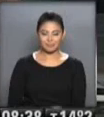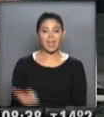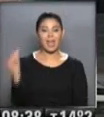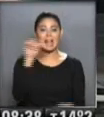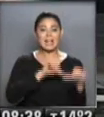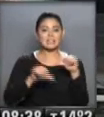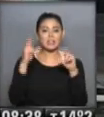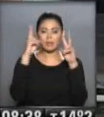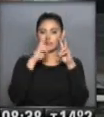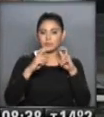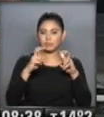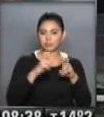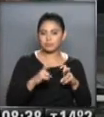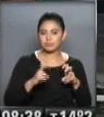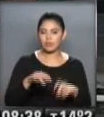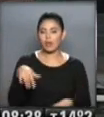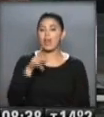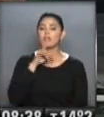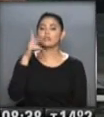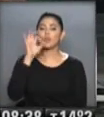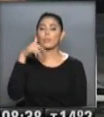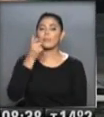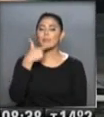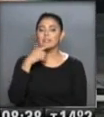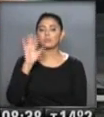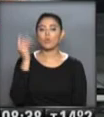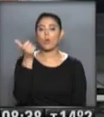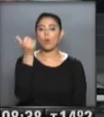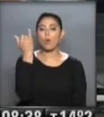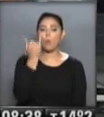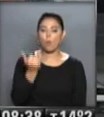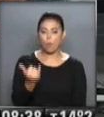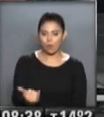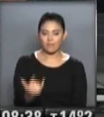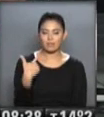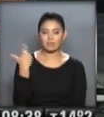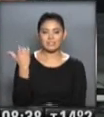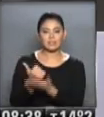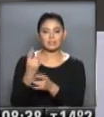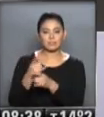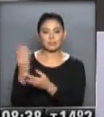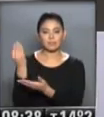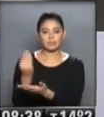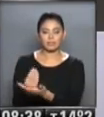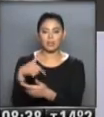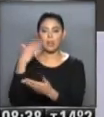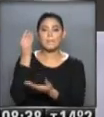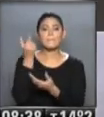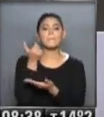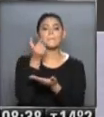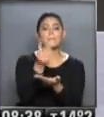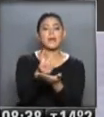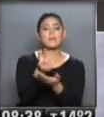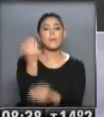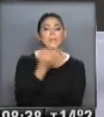La ciencia y la investigación con Tomás Terroba en Visión Futuro, como todos los jueves. Buenos días, Tomás, y premios especiales en este caso.